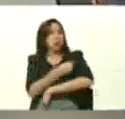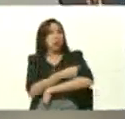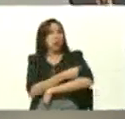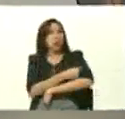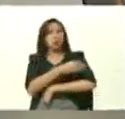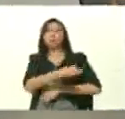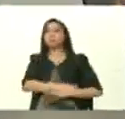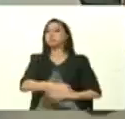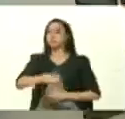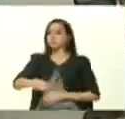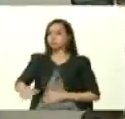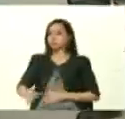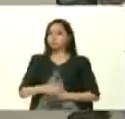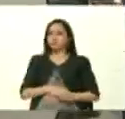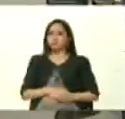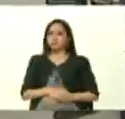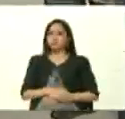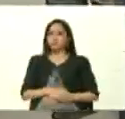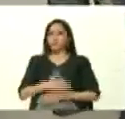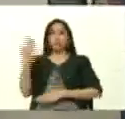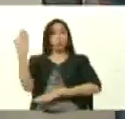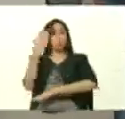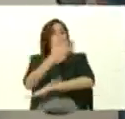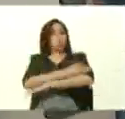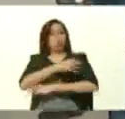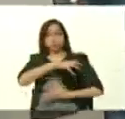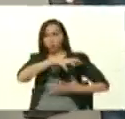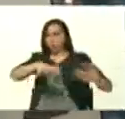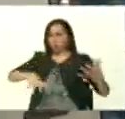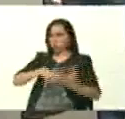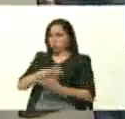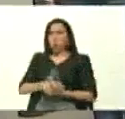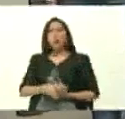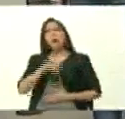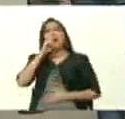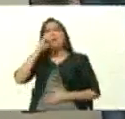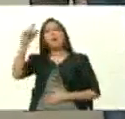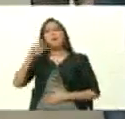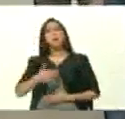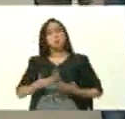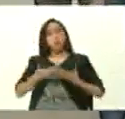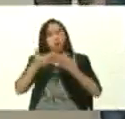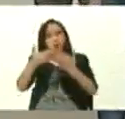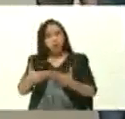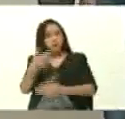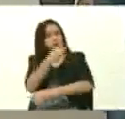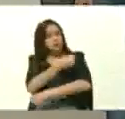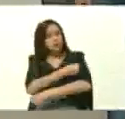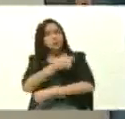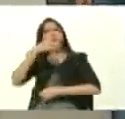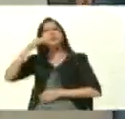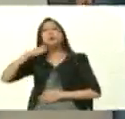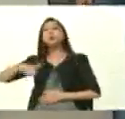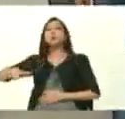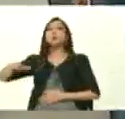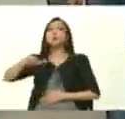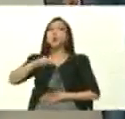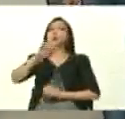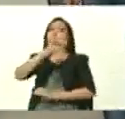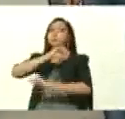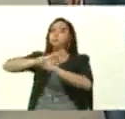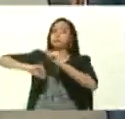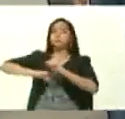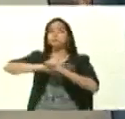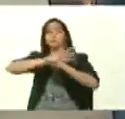nuestros niños. A pesar del bloqueo criminal, el presidente Nicolás Maduro ha garantizado las vacunas para inmunizar